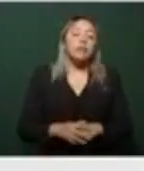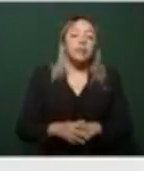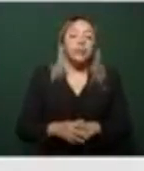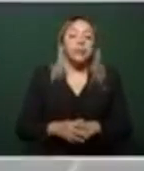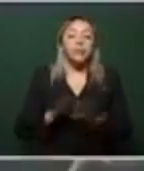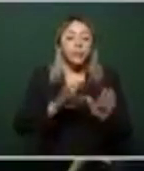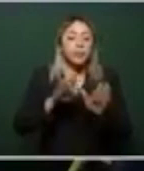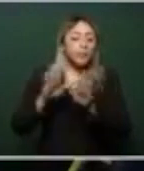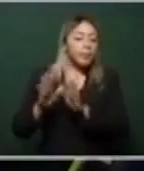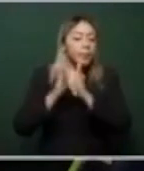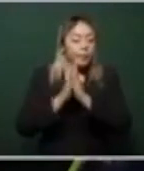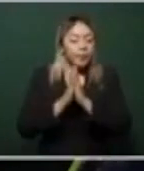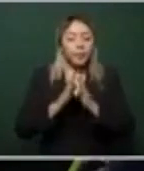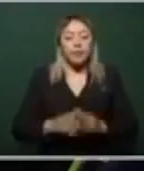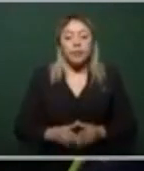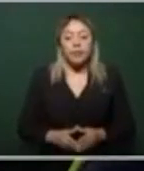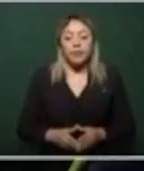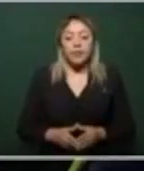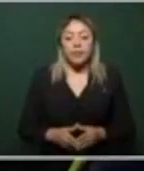La que sigue, por favor.